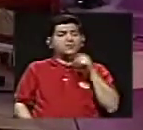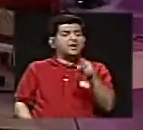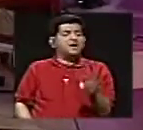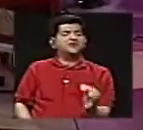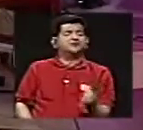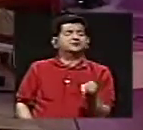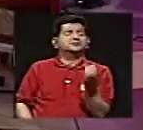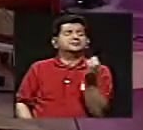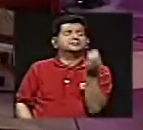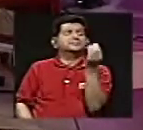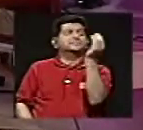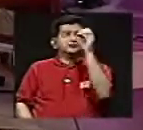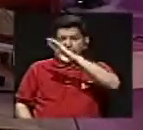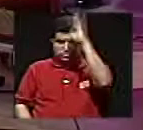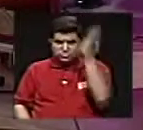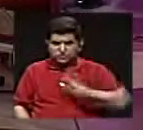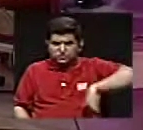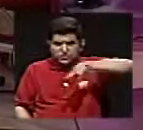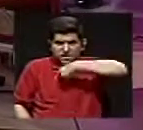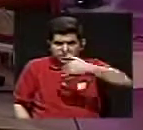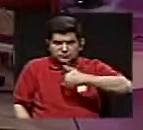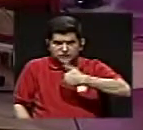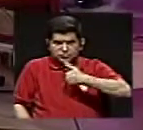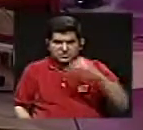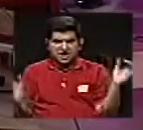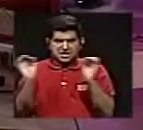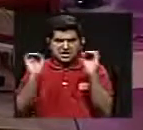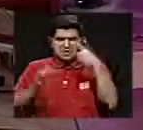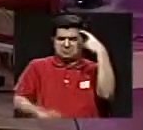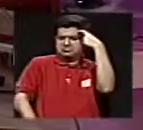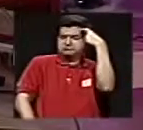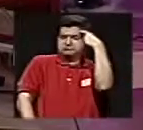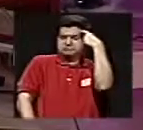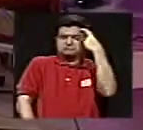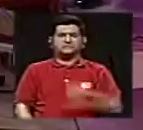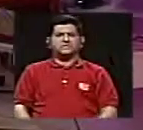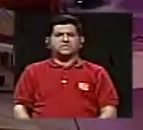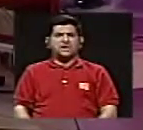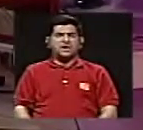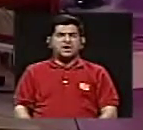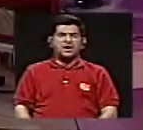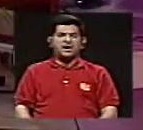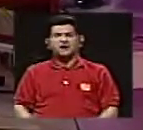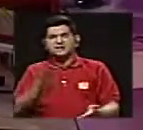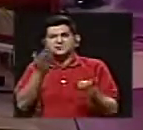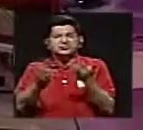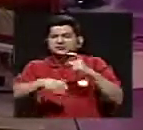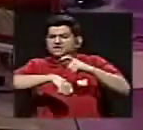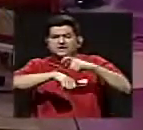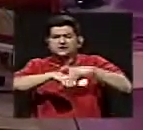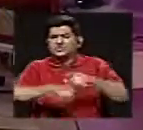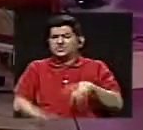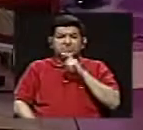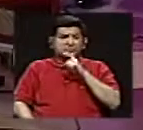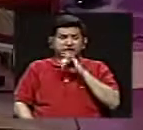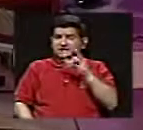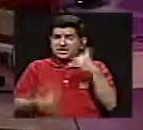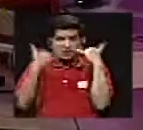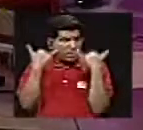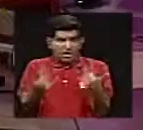creció ahí. Nunca hemos tenido ningún pensamiento que habrá un momento tan crítico